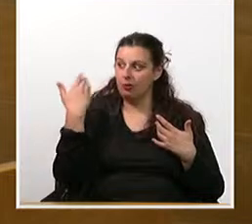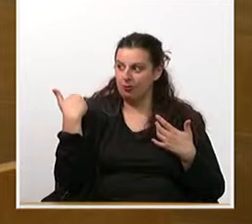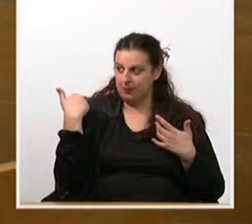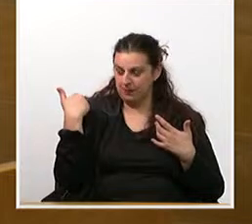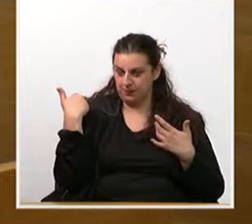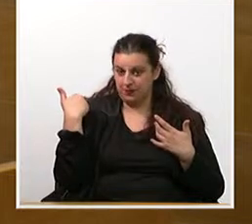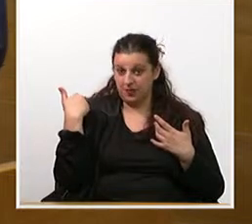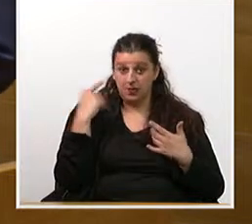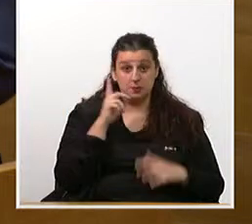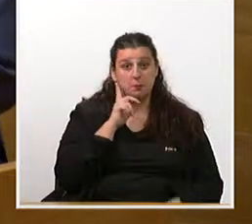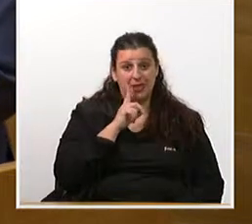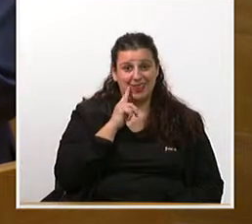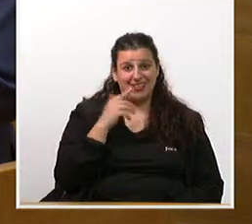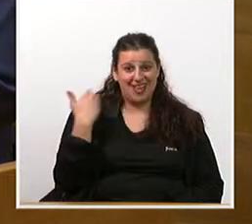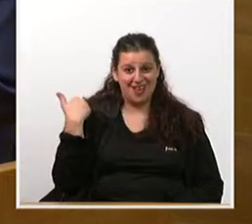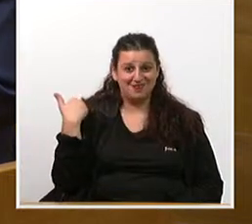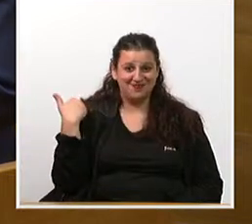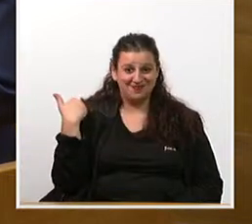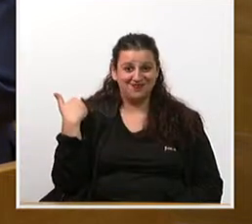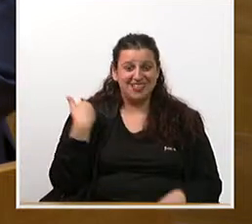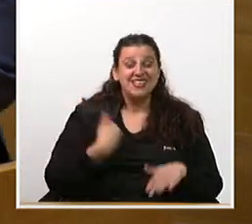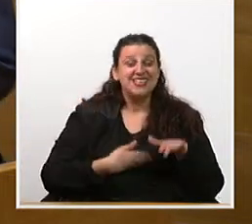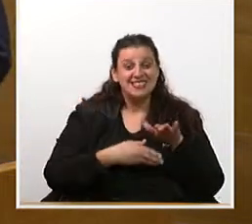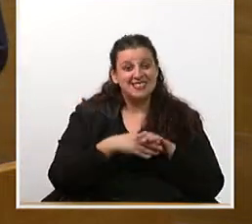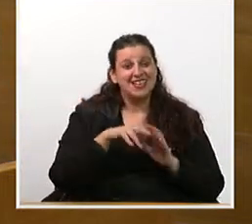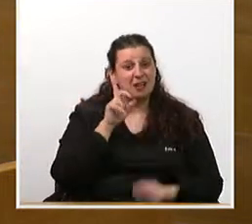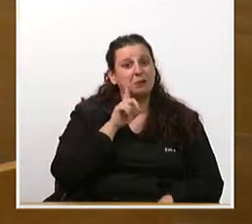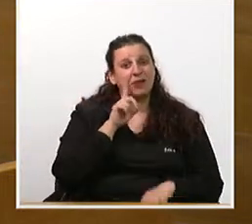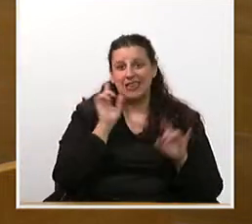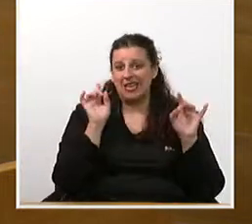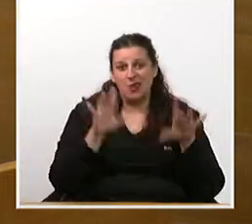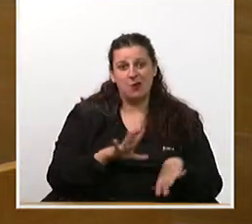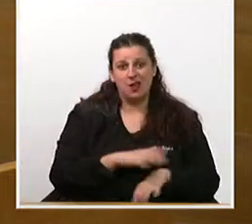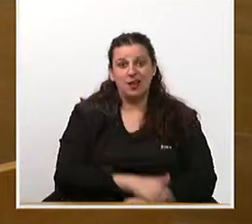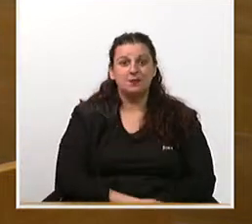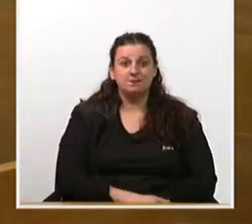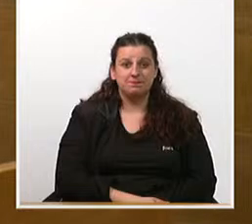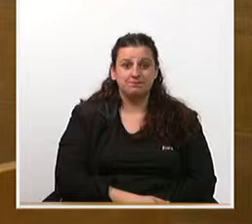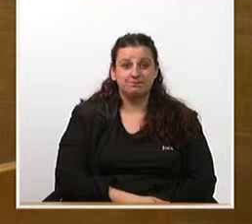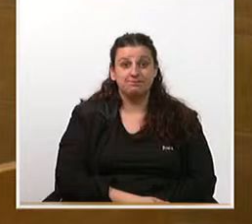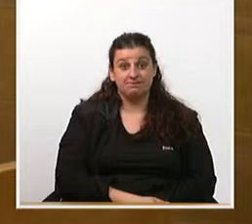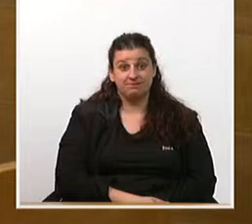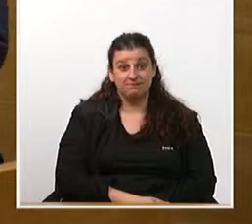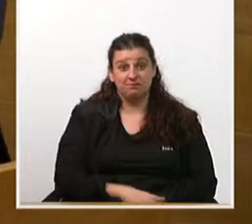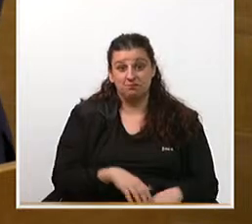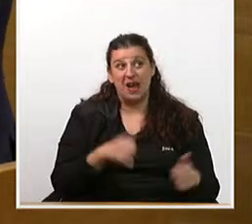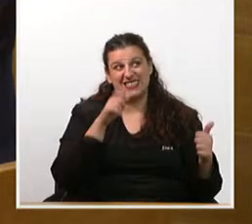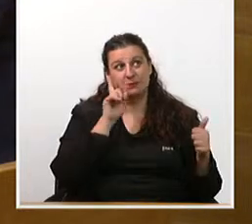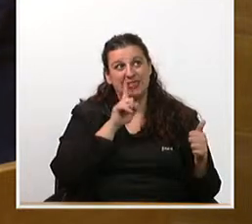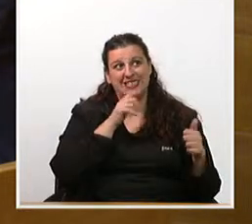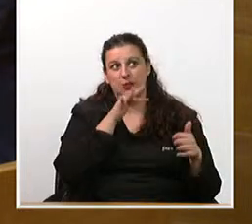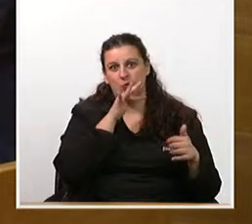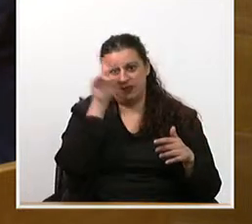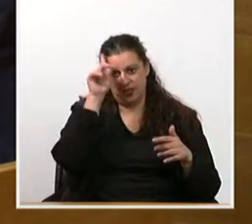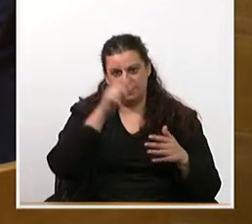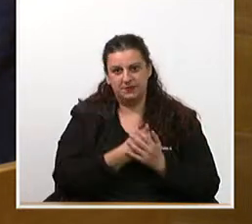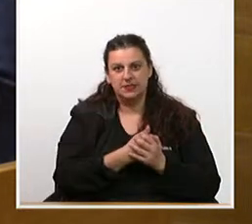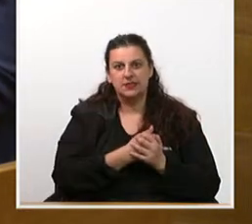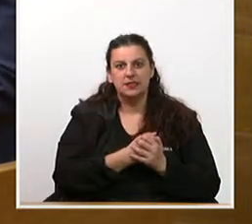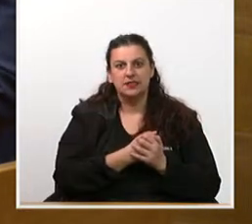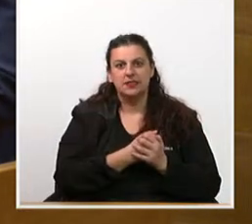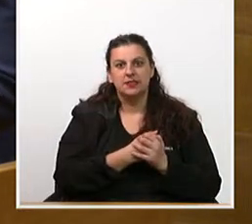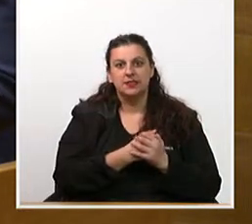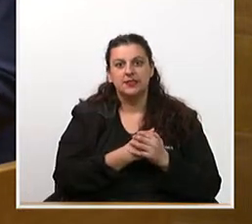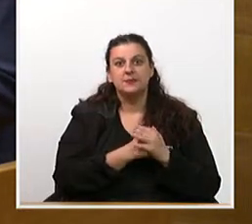falsa entonces Y esa frase sigue siendo falsa ahora si no más falsa todavía y es que